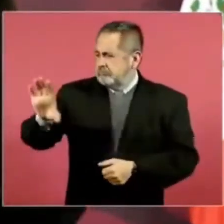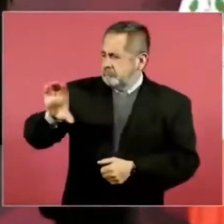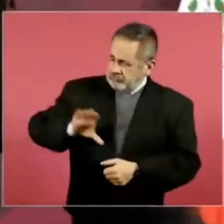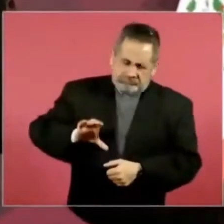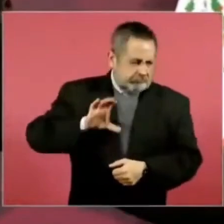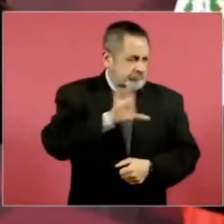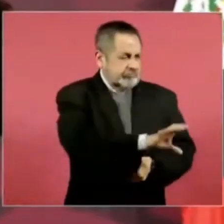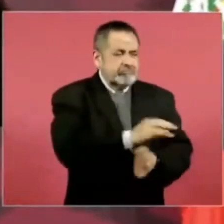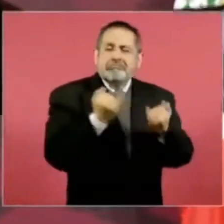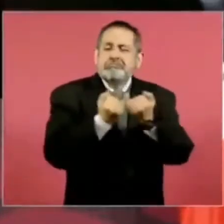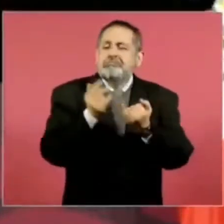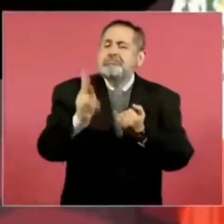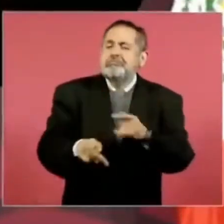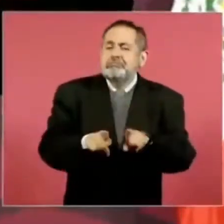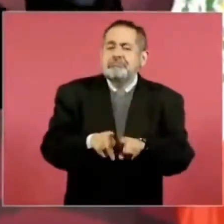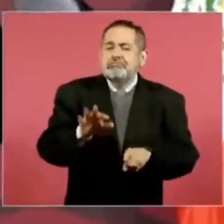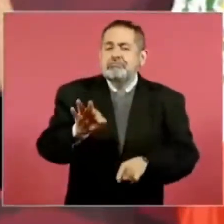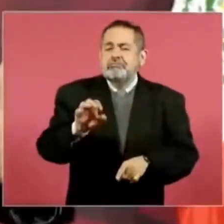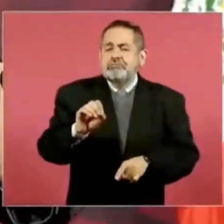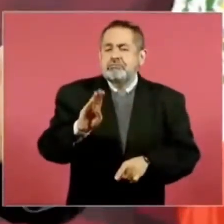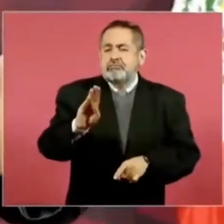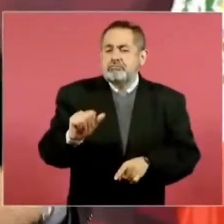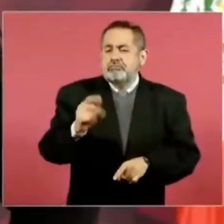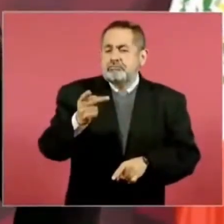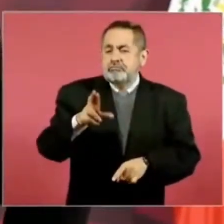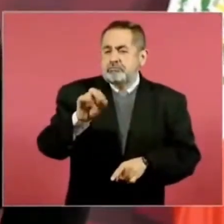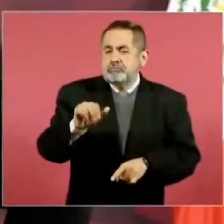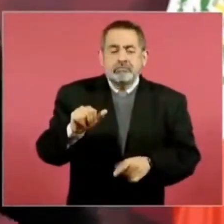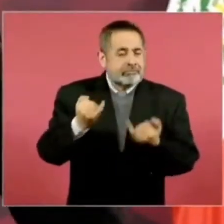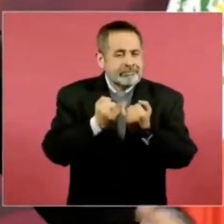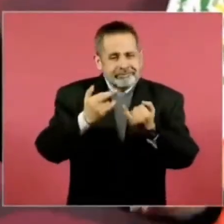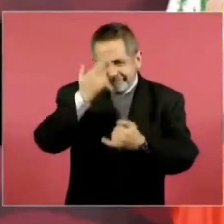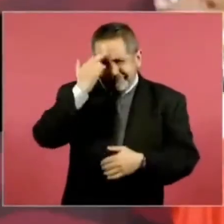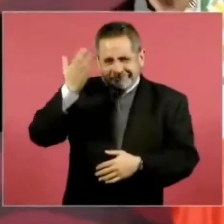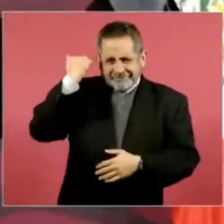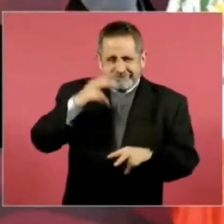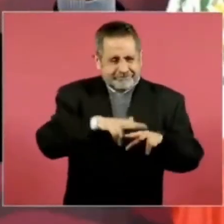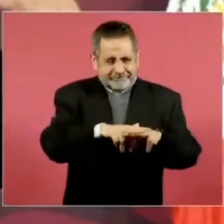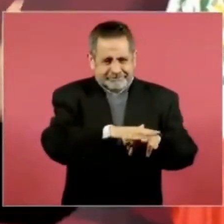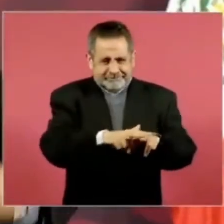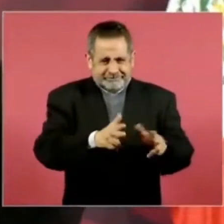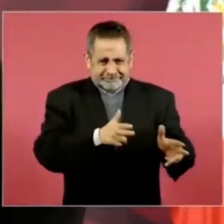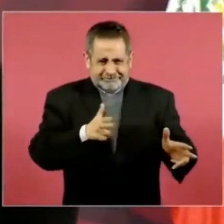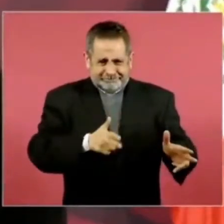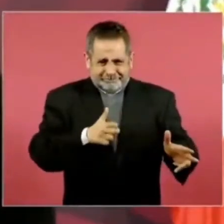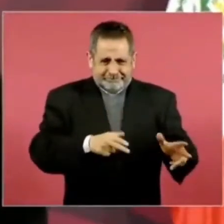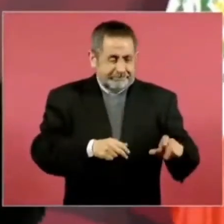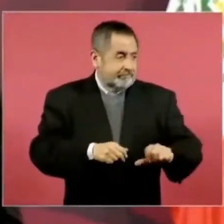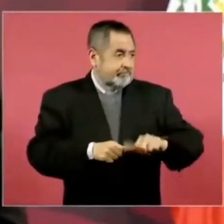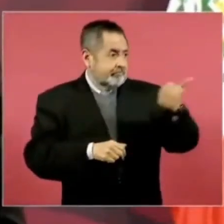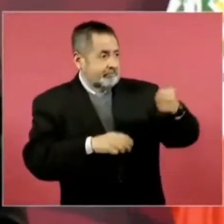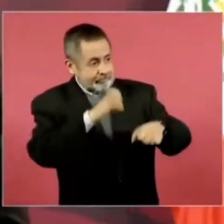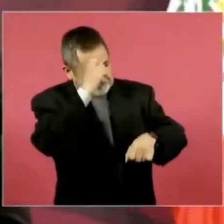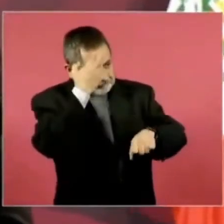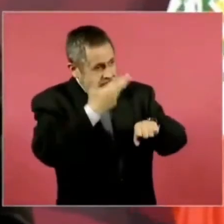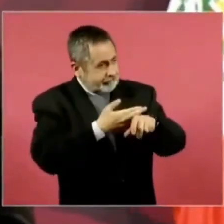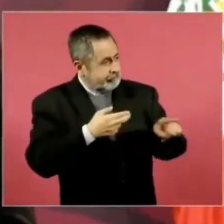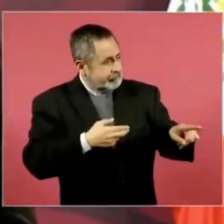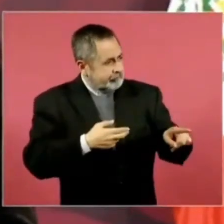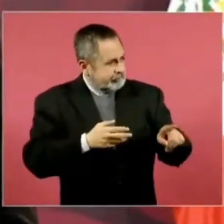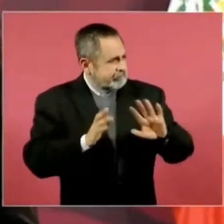Se rescataron a los ferrocarriles que estaban en manos de empresas extranjeras